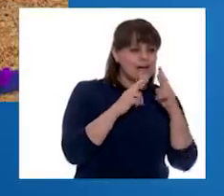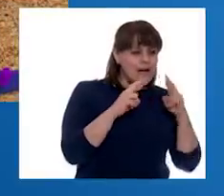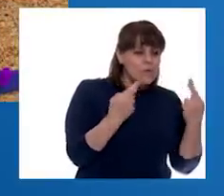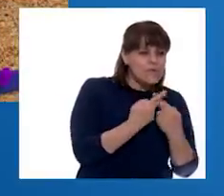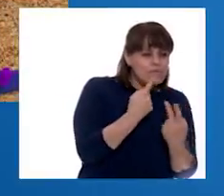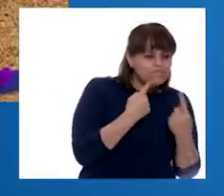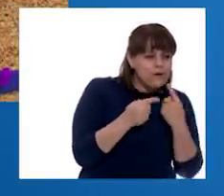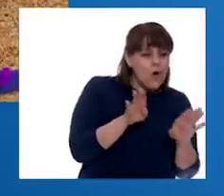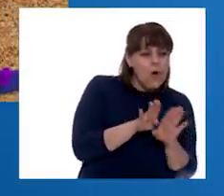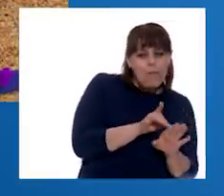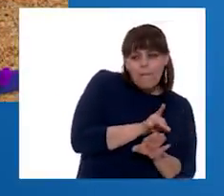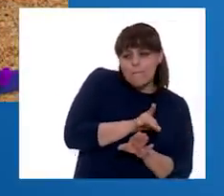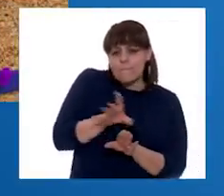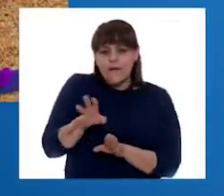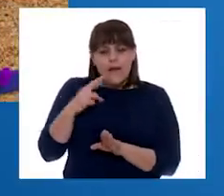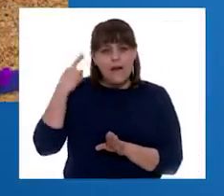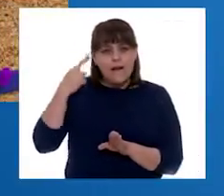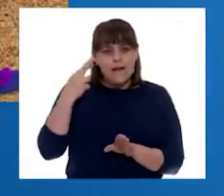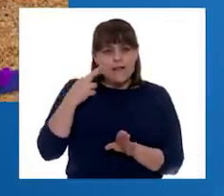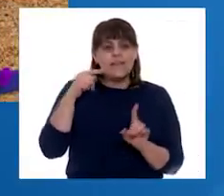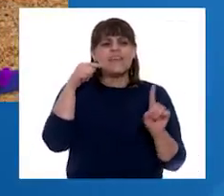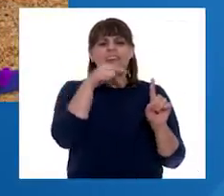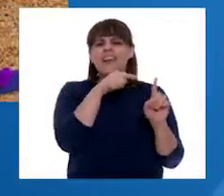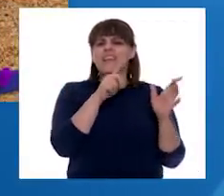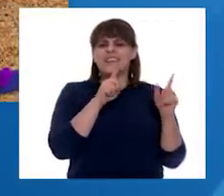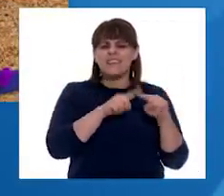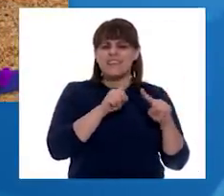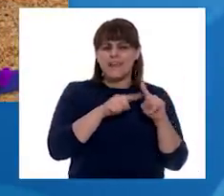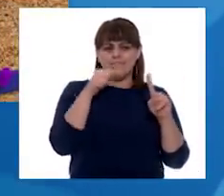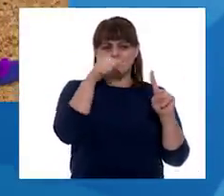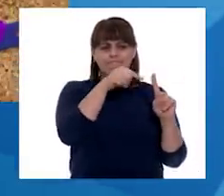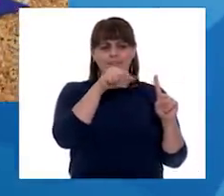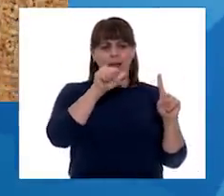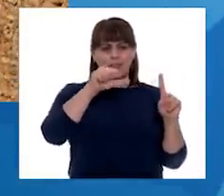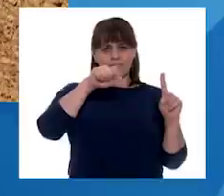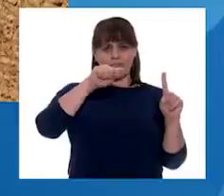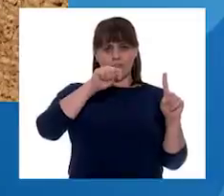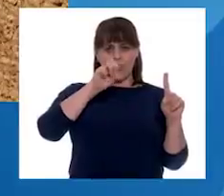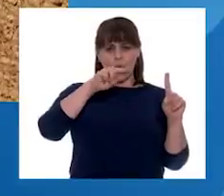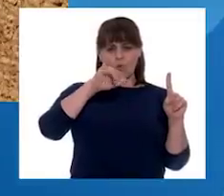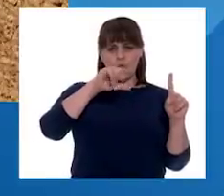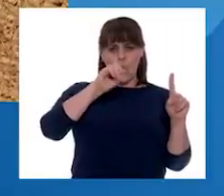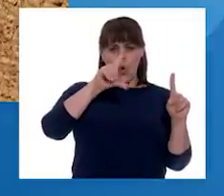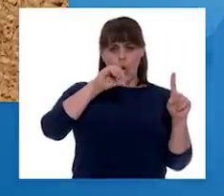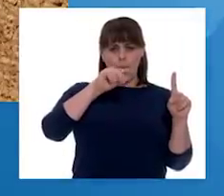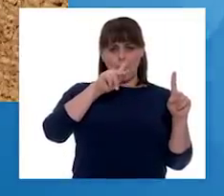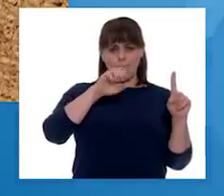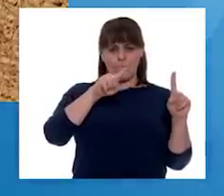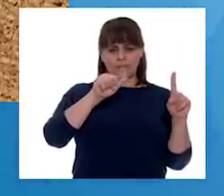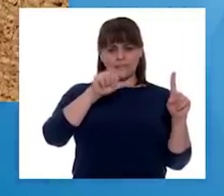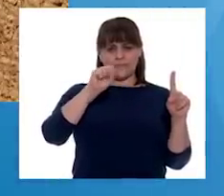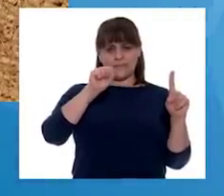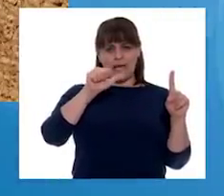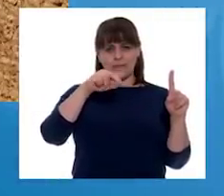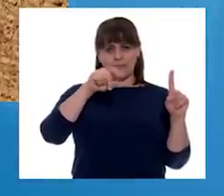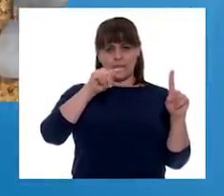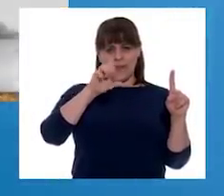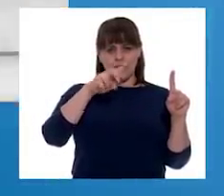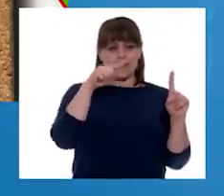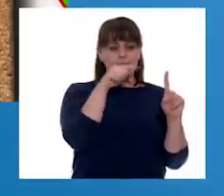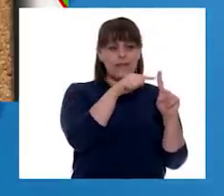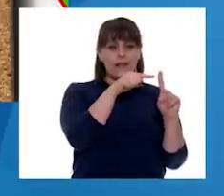era Antonio López de Santana. Este llamaría prontamente a las armas con el Plan de